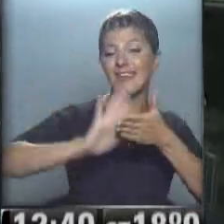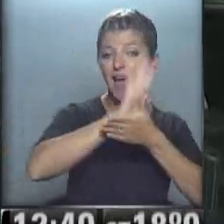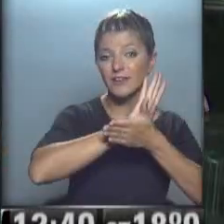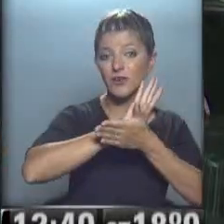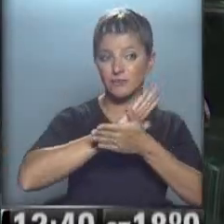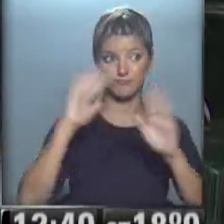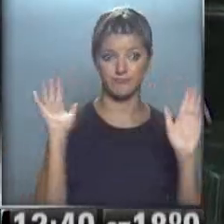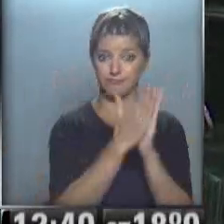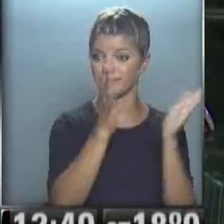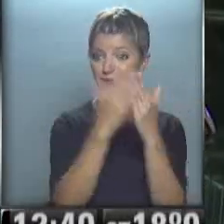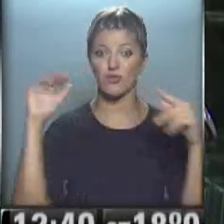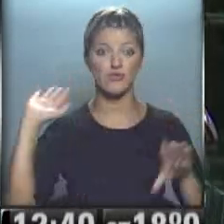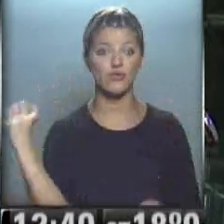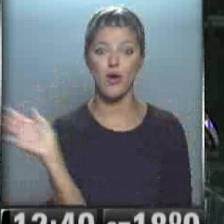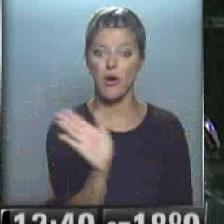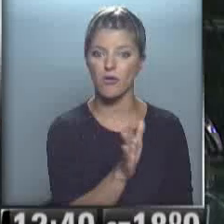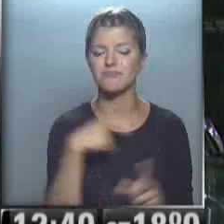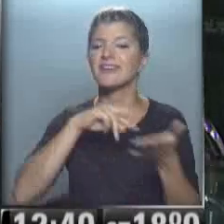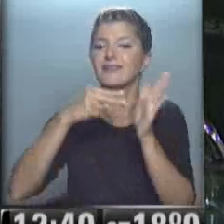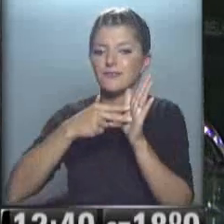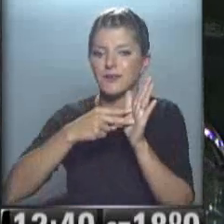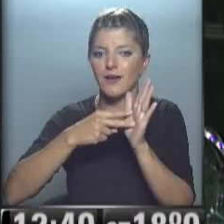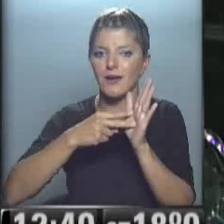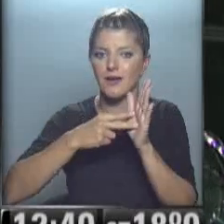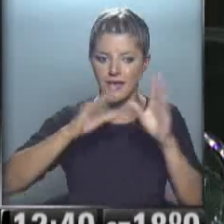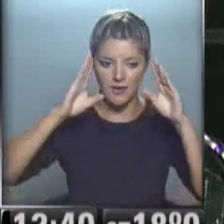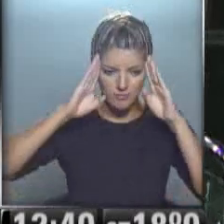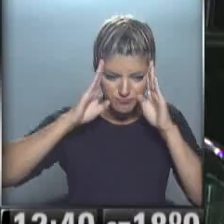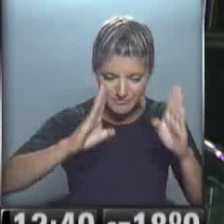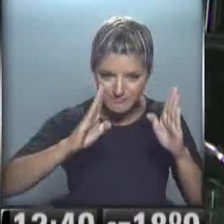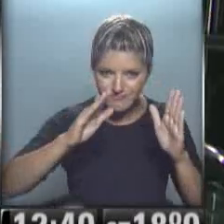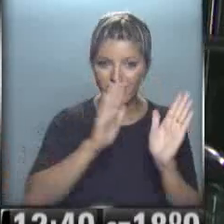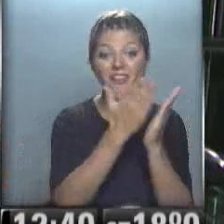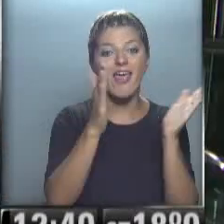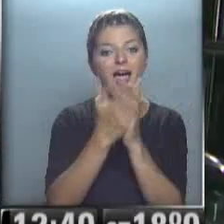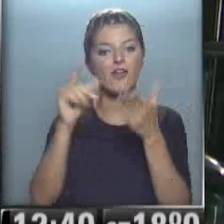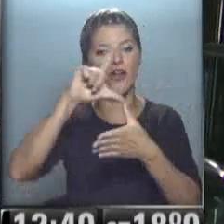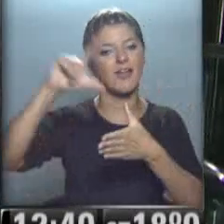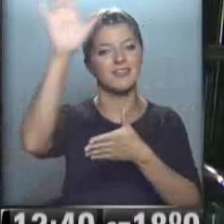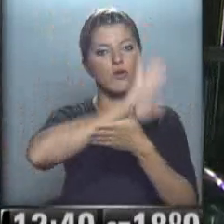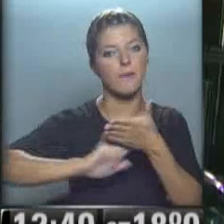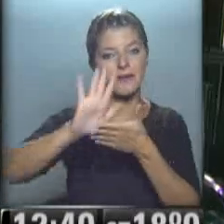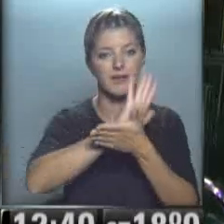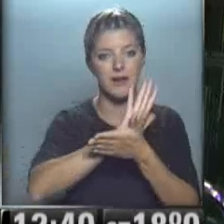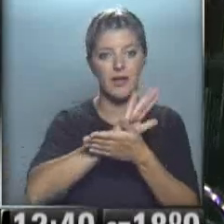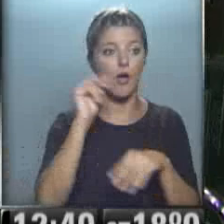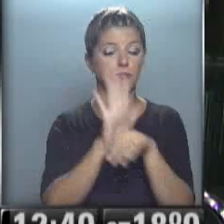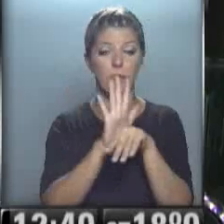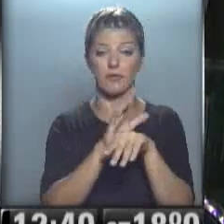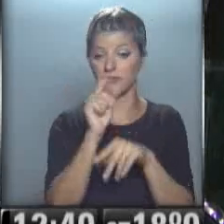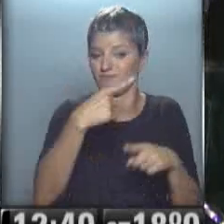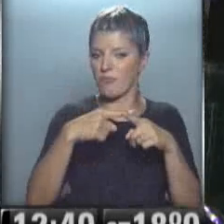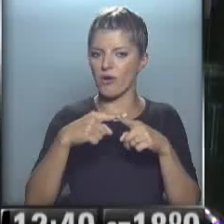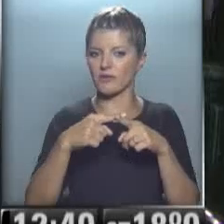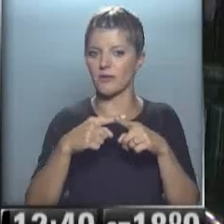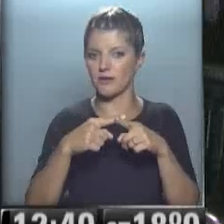latinoamericanos o sea avanza hacia los diarios latinoamericanos y y planta bander políticamente y está